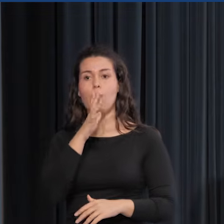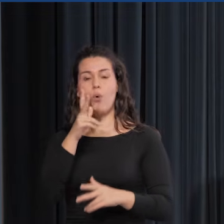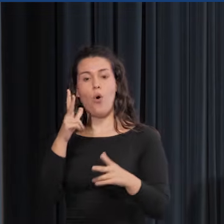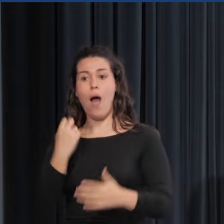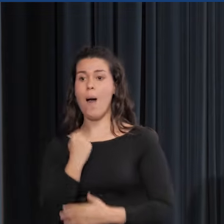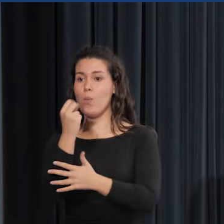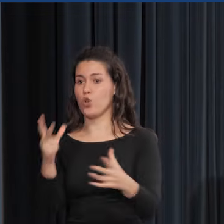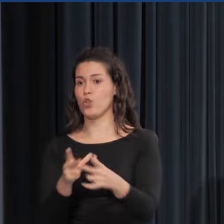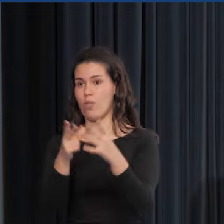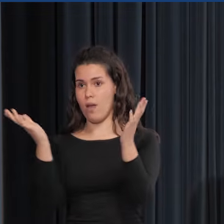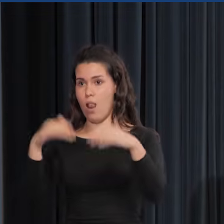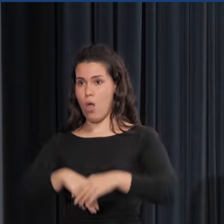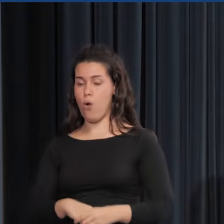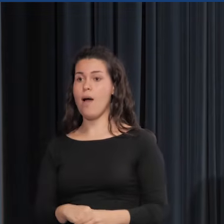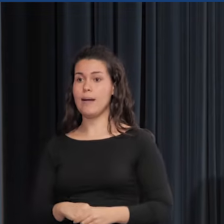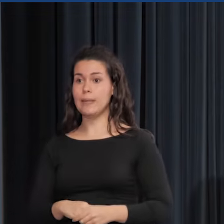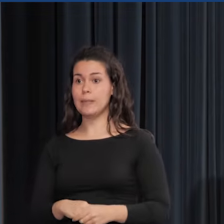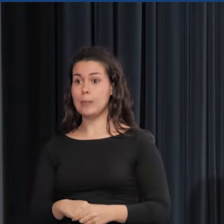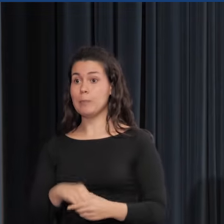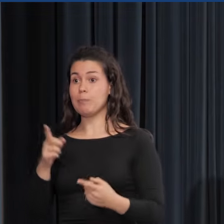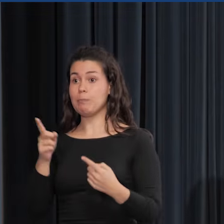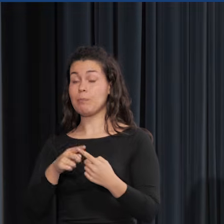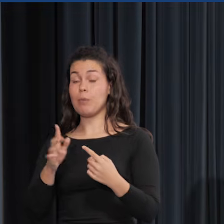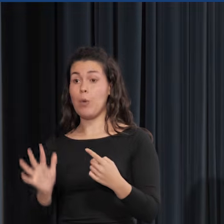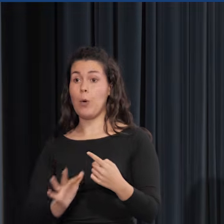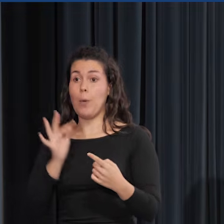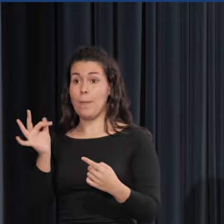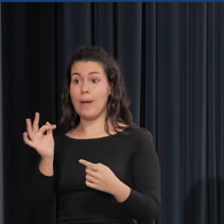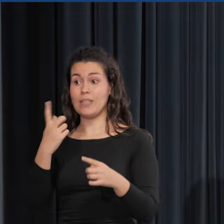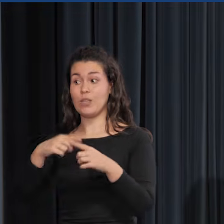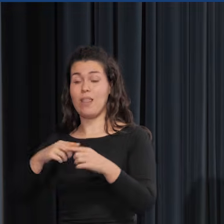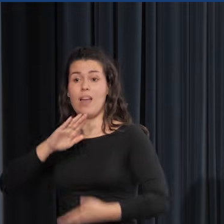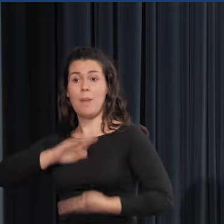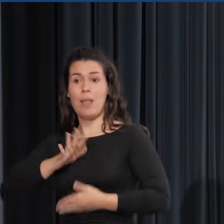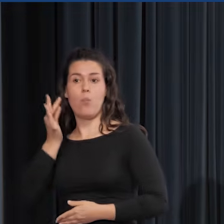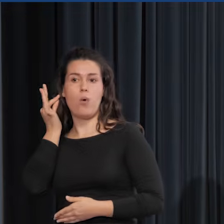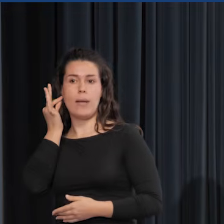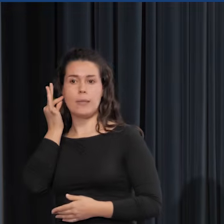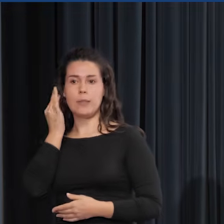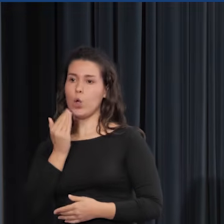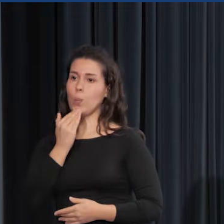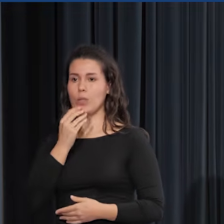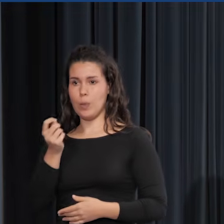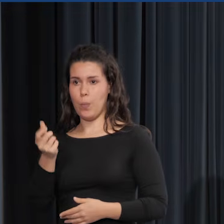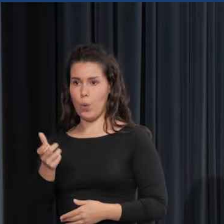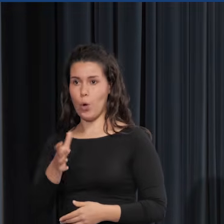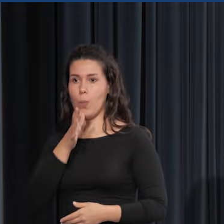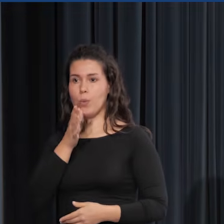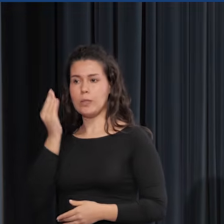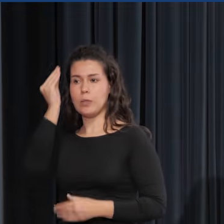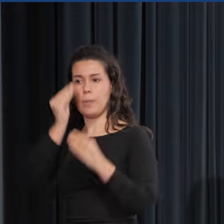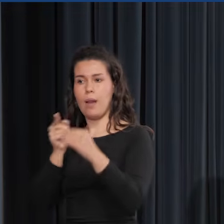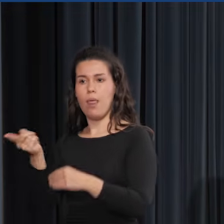Esto junto con una percepción negativa que se tiene de las capacidades de las mujeres, porque se les considera